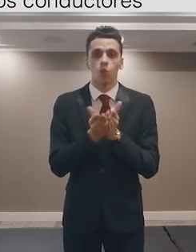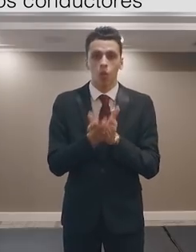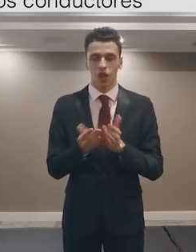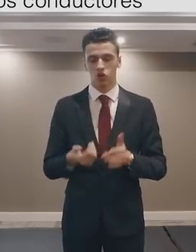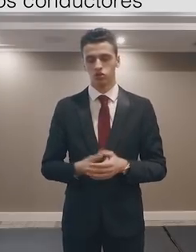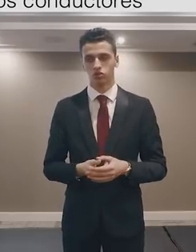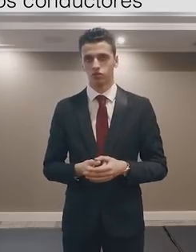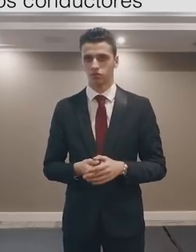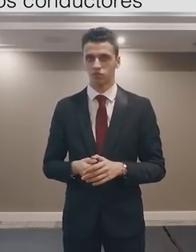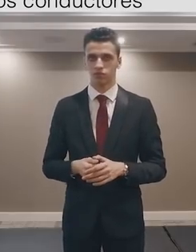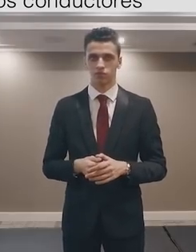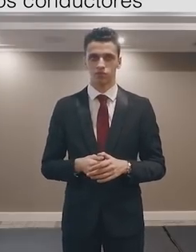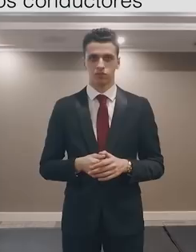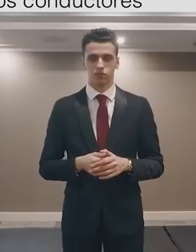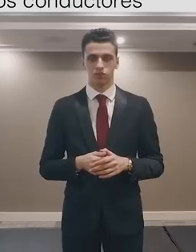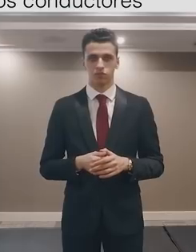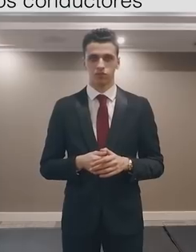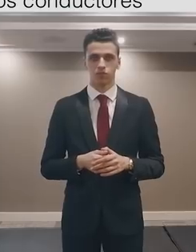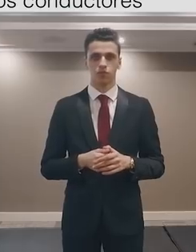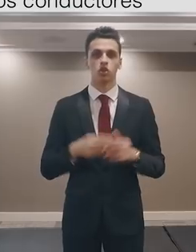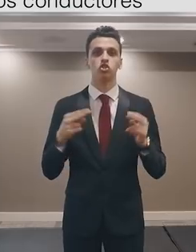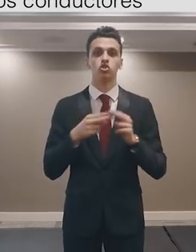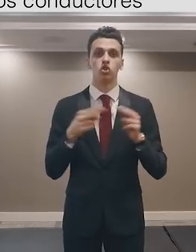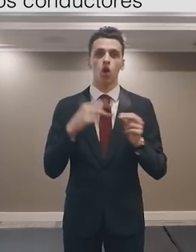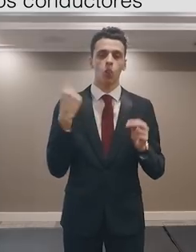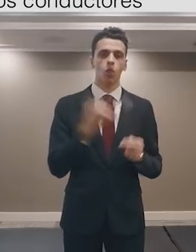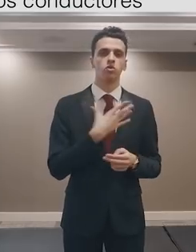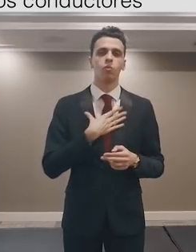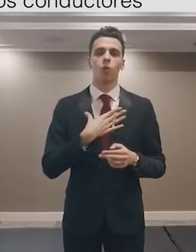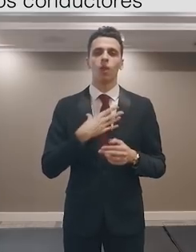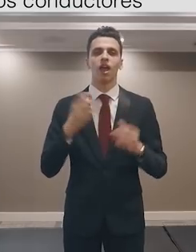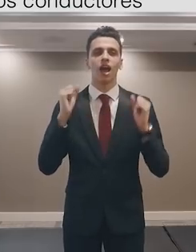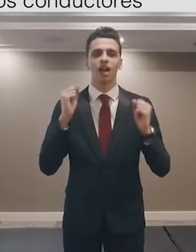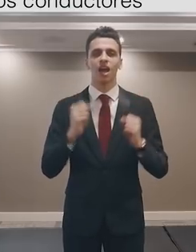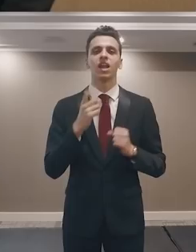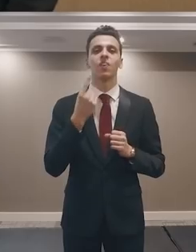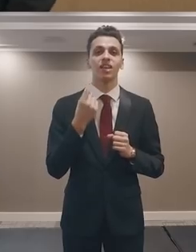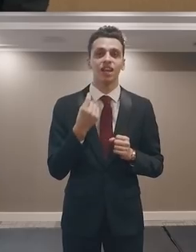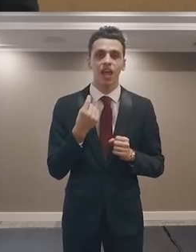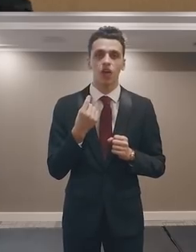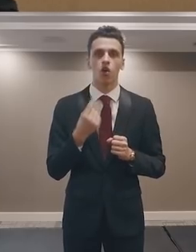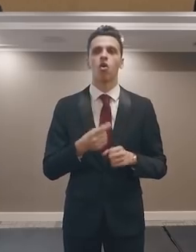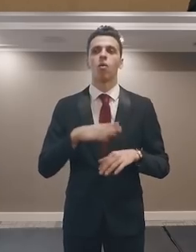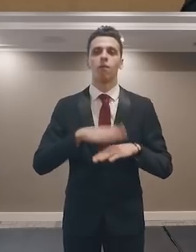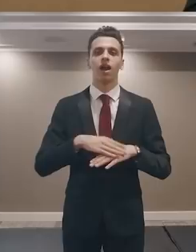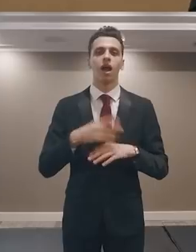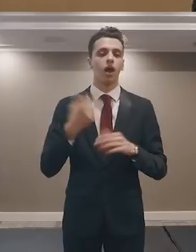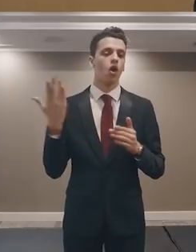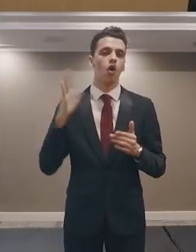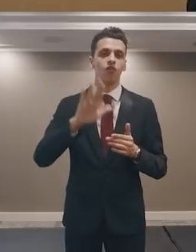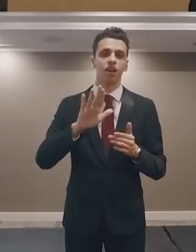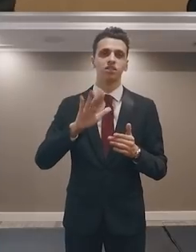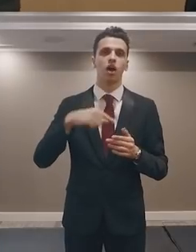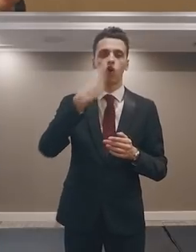web los socios podemos ganar dinero recomendando lo por primera en la vida te van a pagar por recomendar algo ahora bien es un negocio que dedicarle